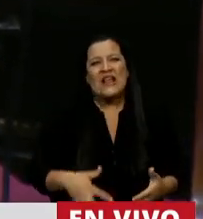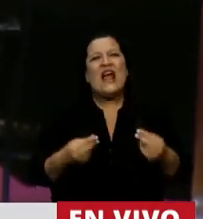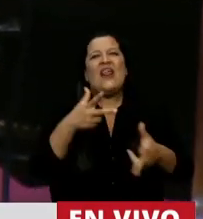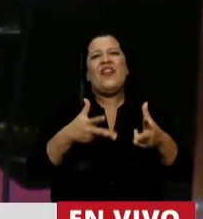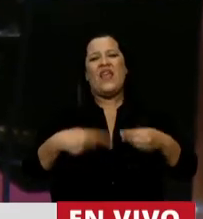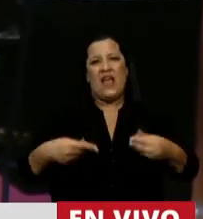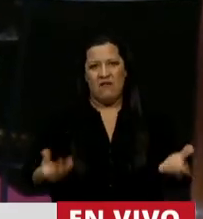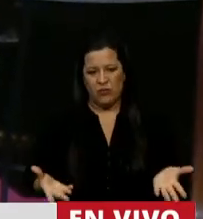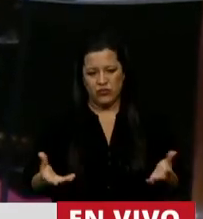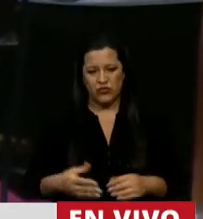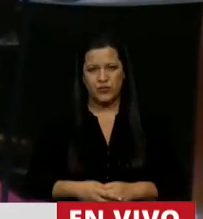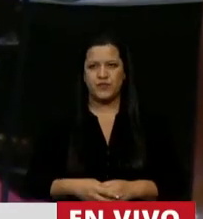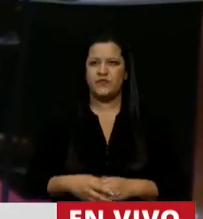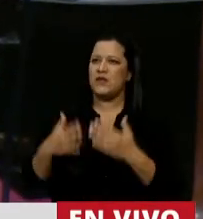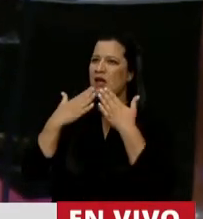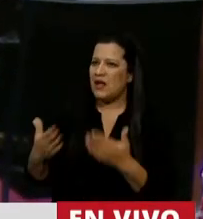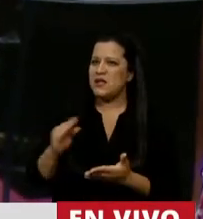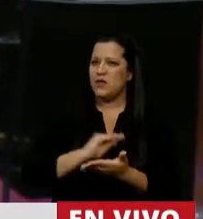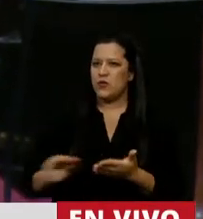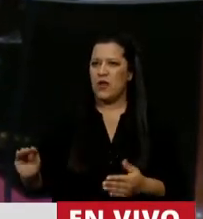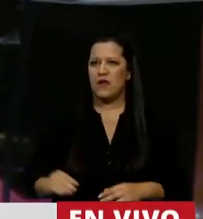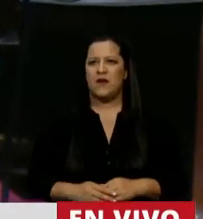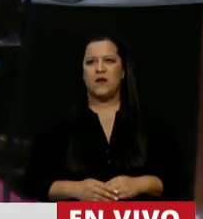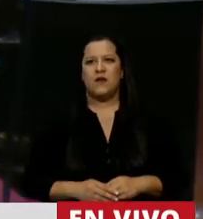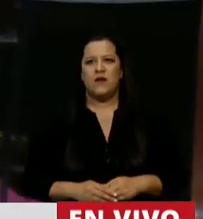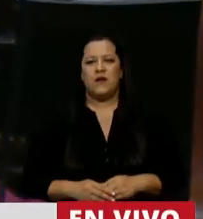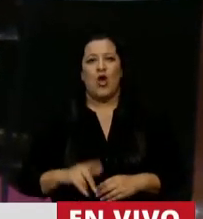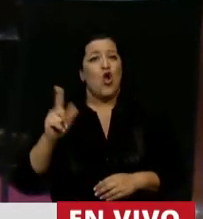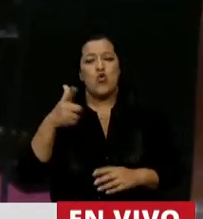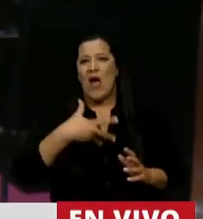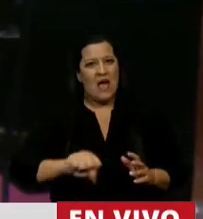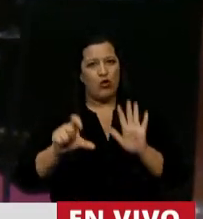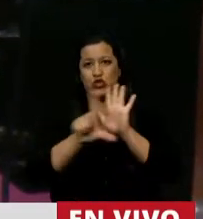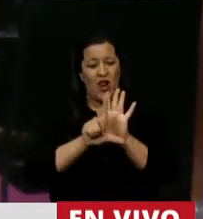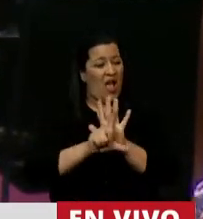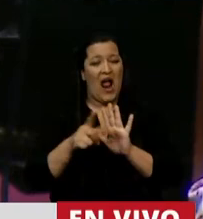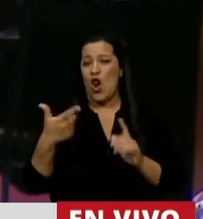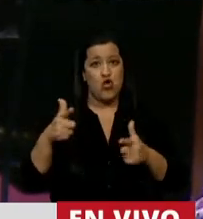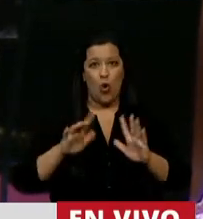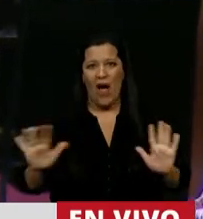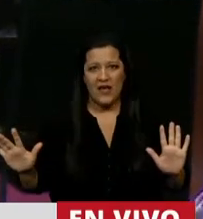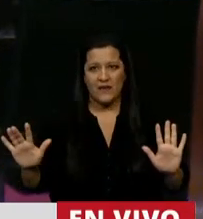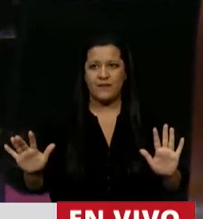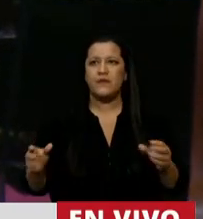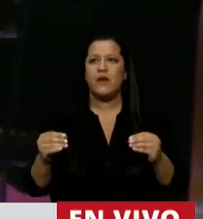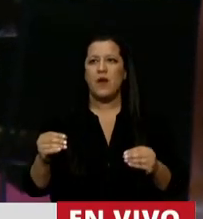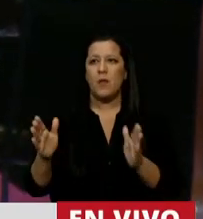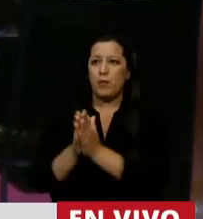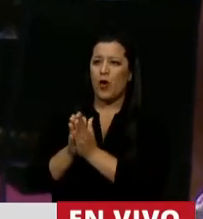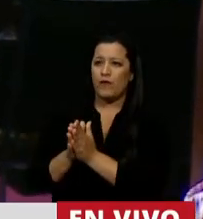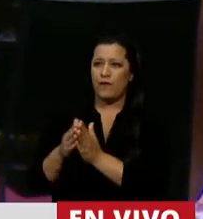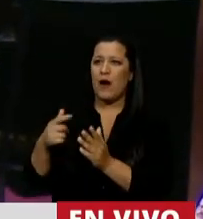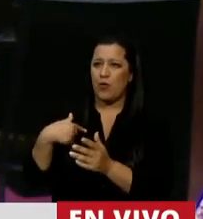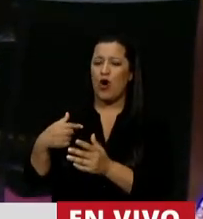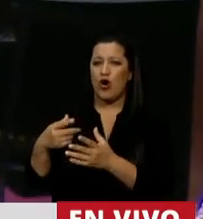hablando. Gracias. Presidente, no hay aborto legal porque me dejan terminar. Yo